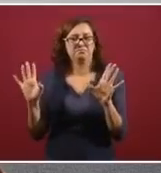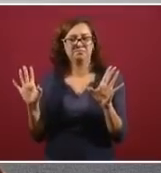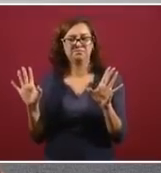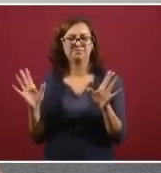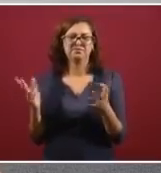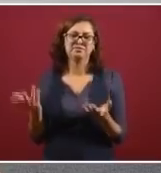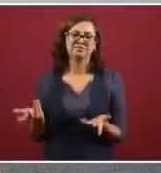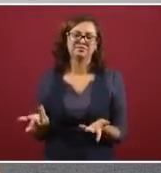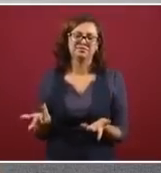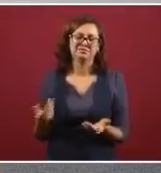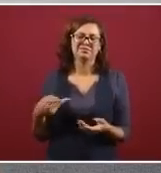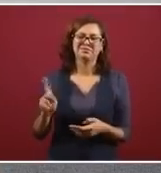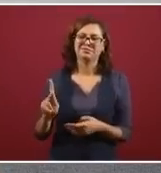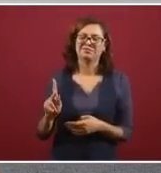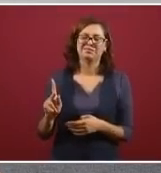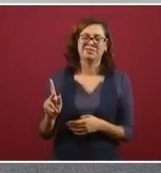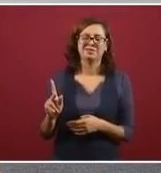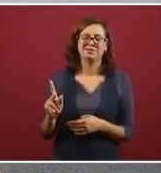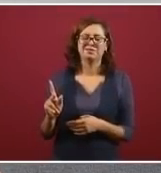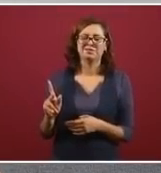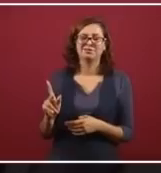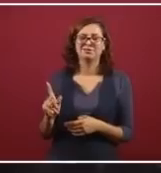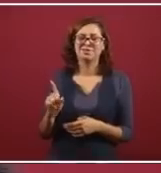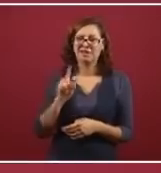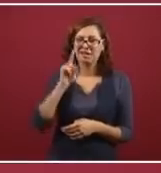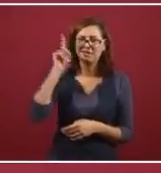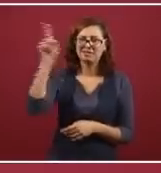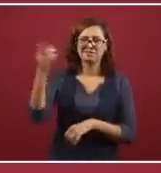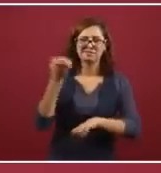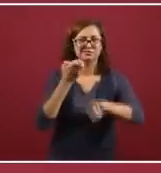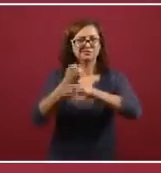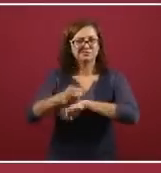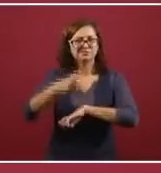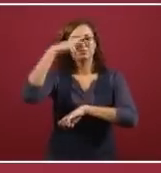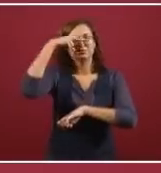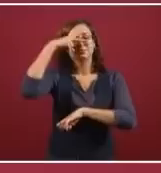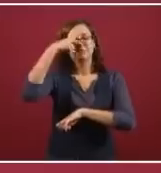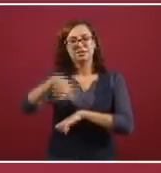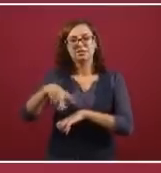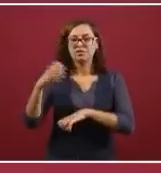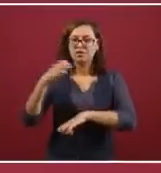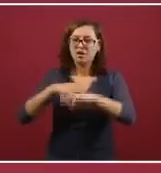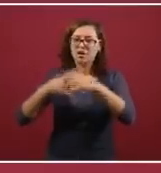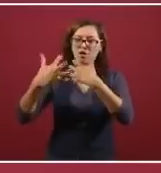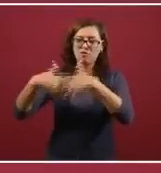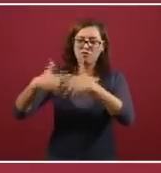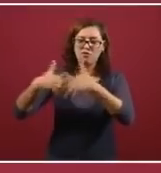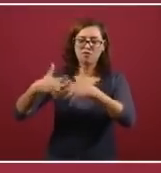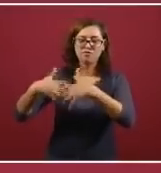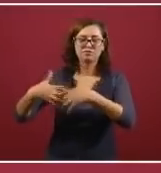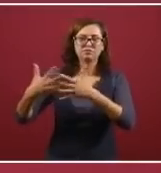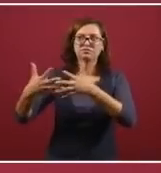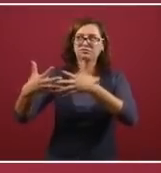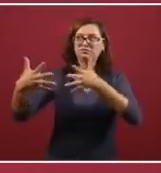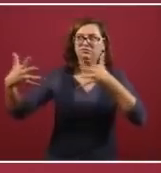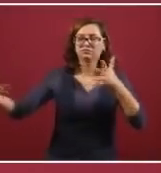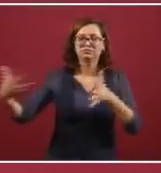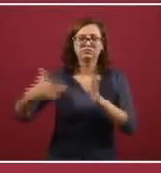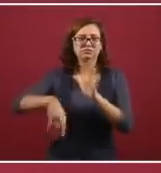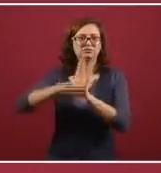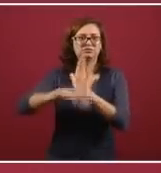vendieron la casa o las instalaciones que